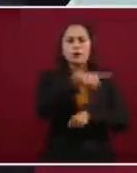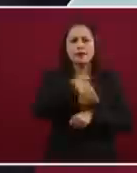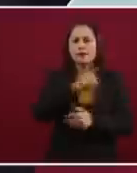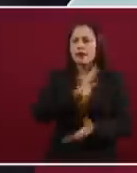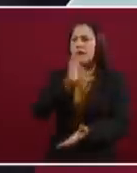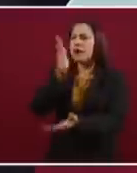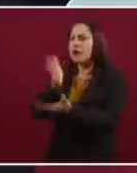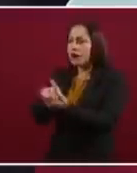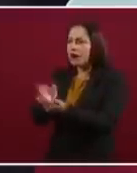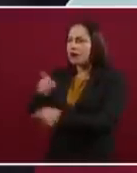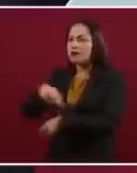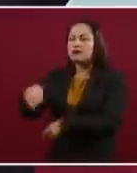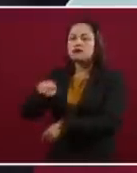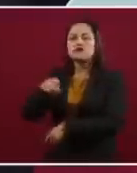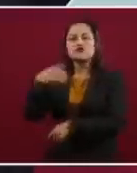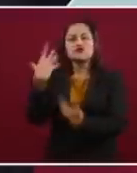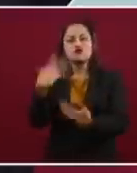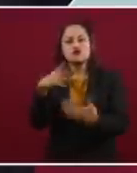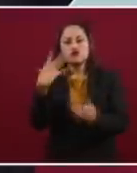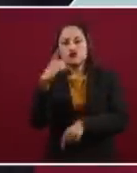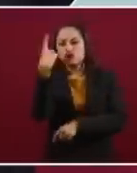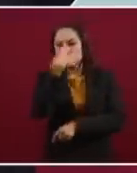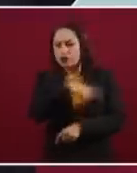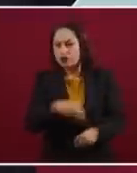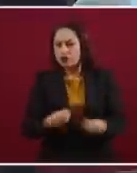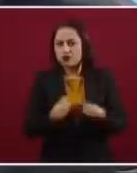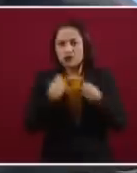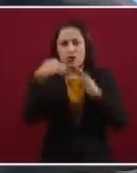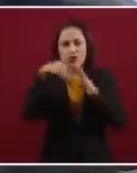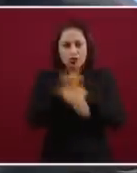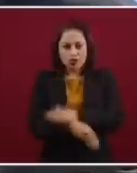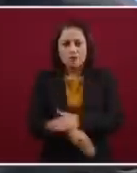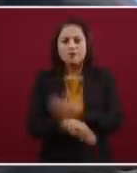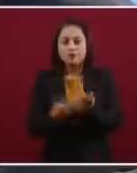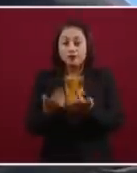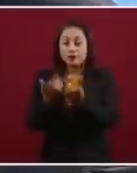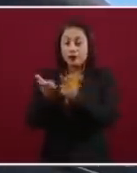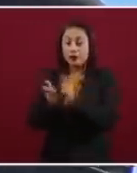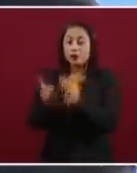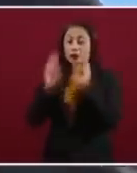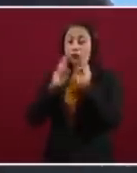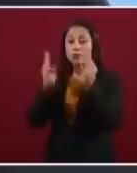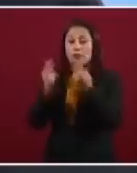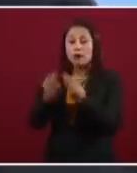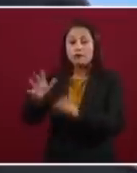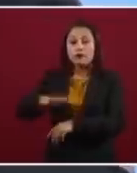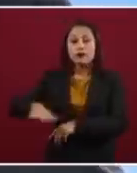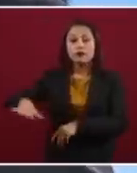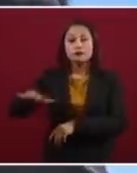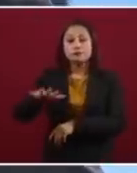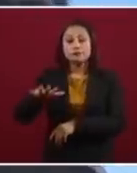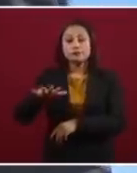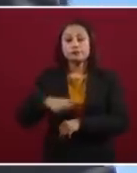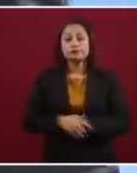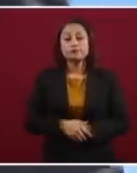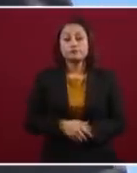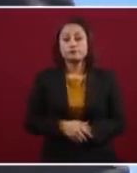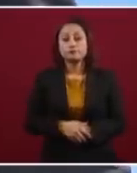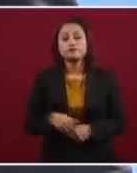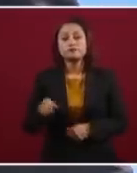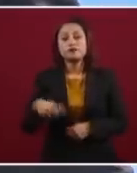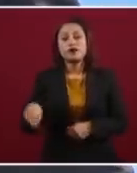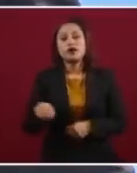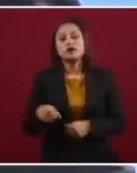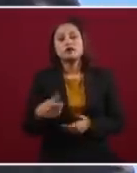se está haciendo un daño de vida y estos grupos criminales nada más captan dinero